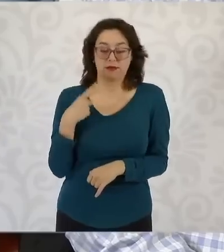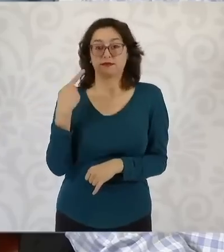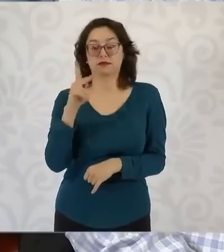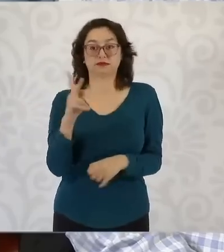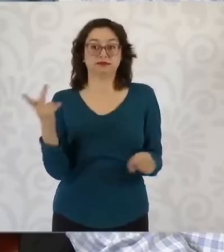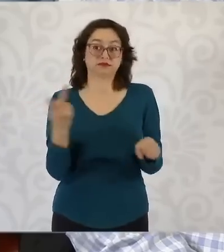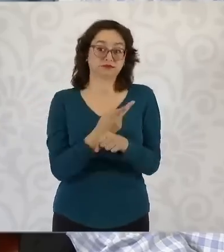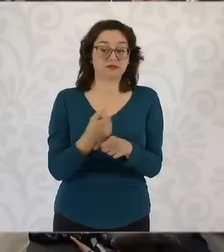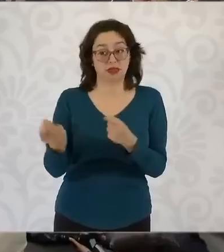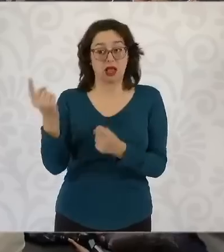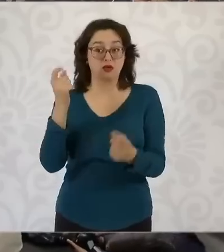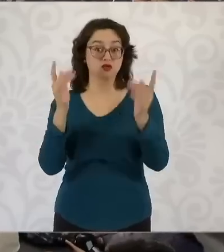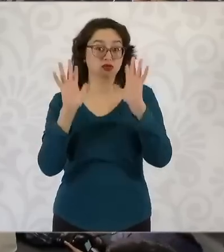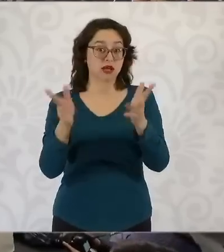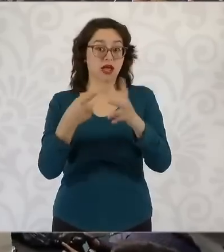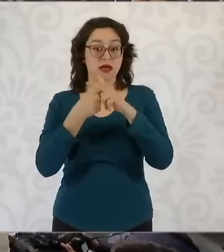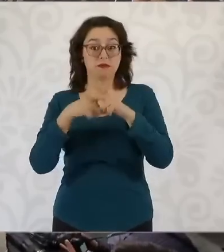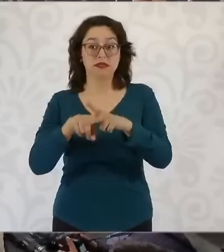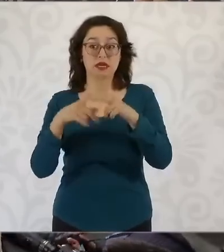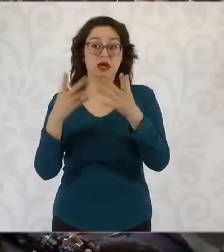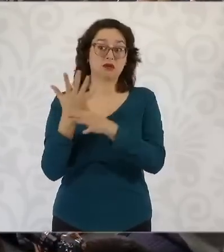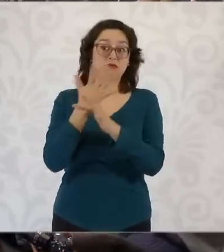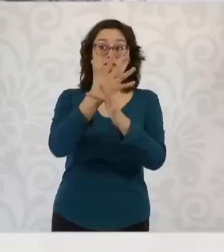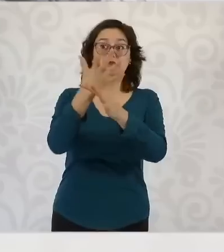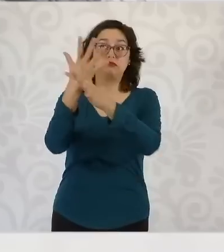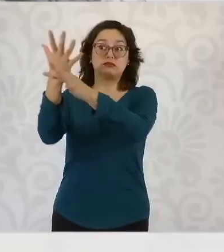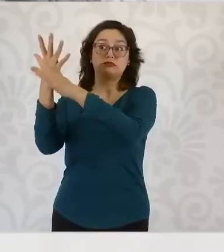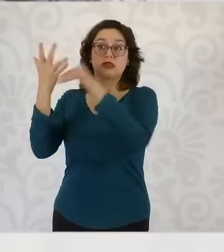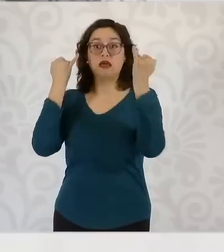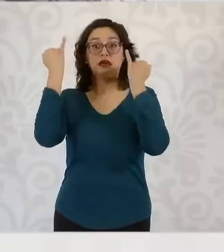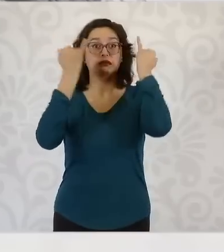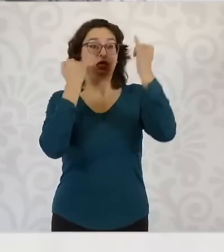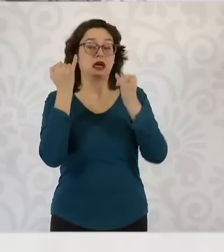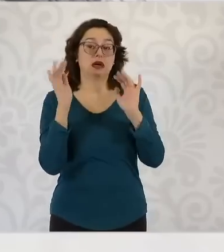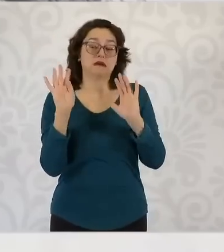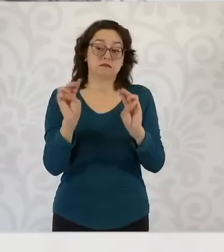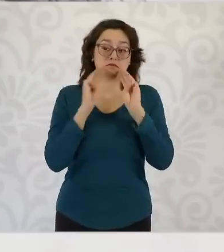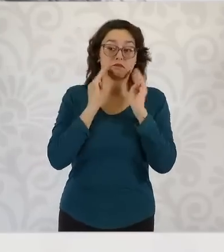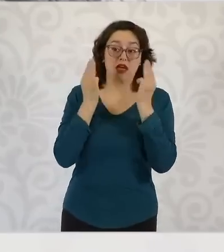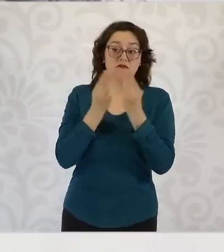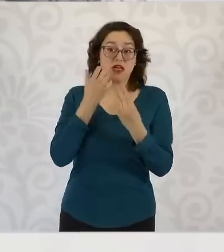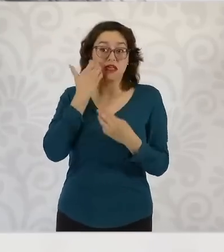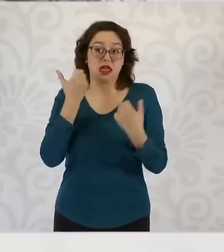¿Qué le responde usted? Pues hay muchos especialistas en todo.